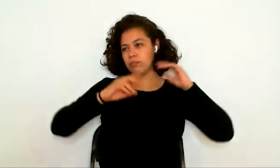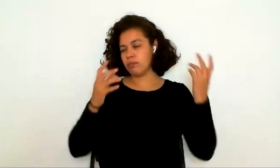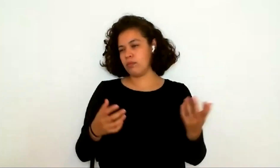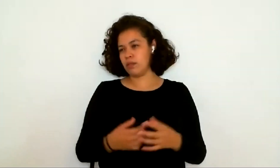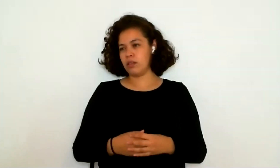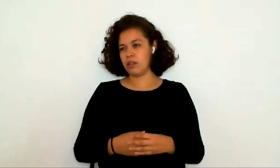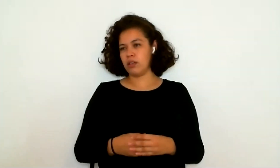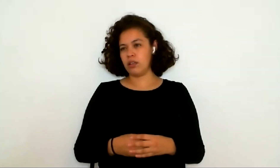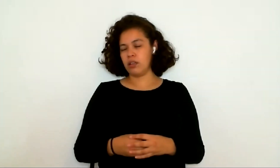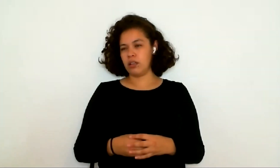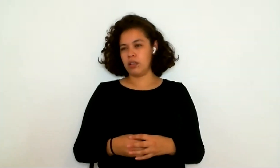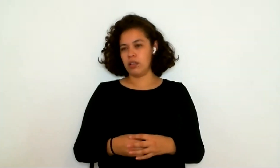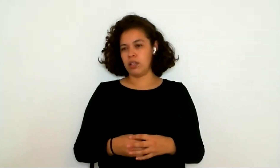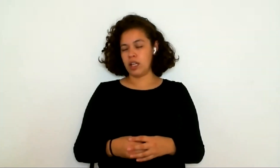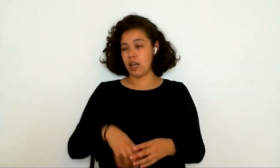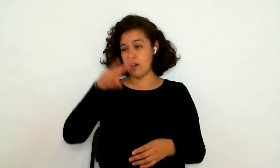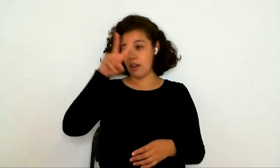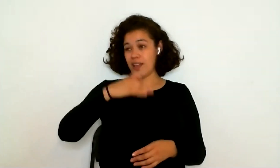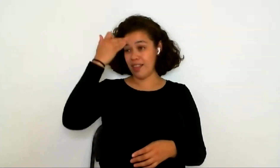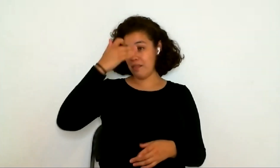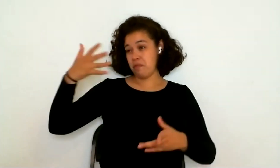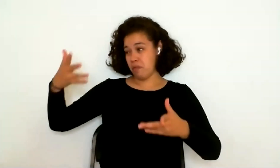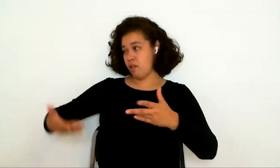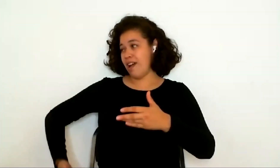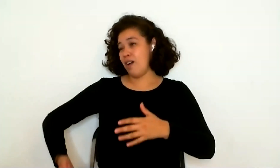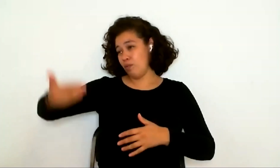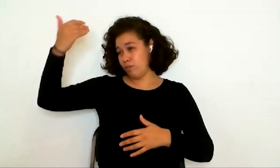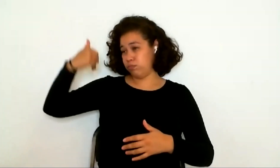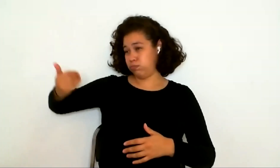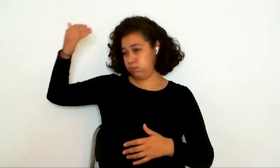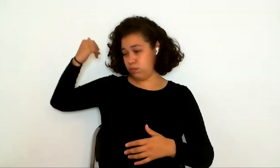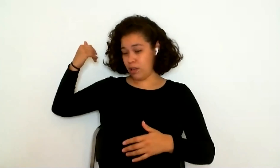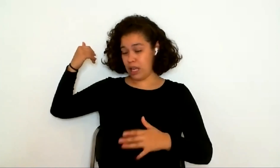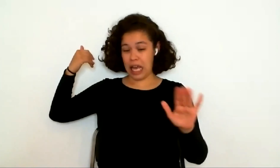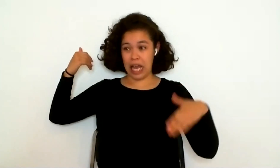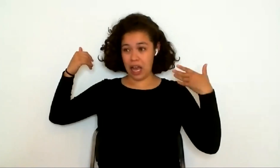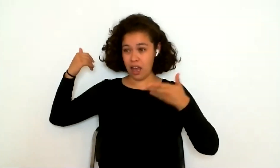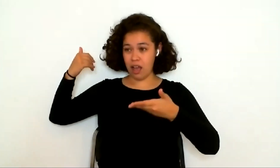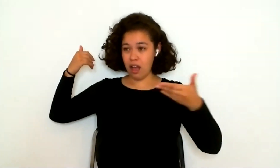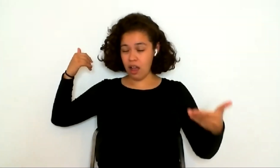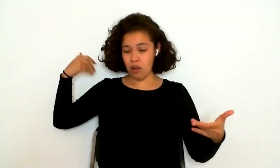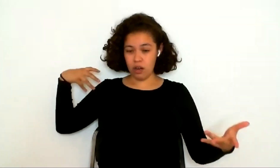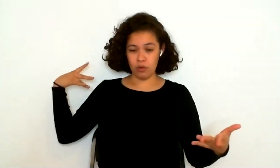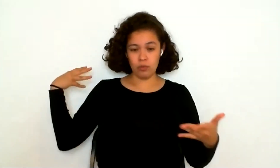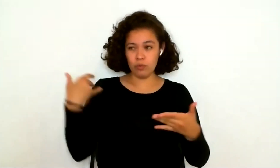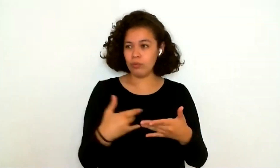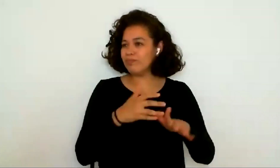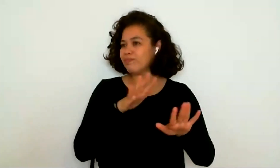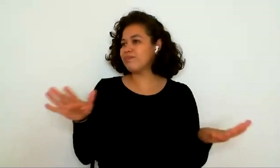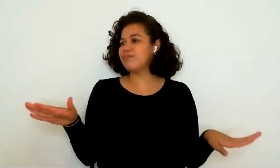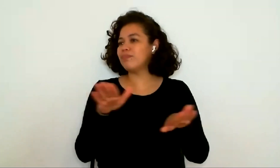toro pasado, la verdad es que sí es diferente, ¿no? Porque además uno se va comprometiendo con las fuentes